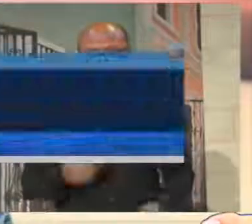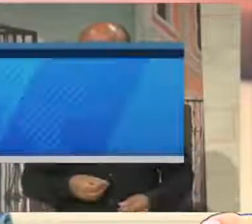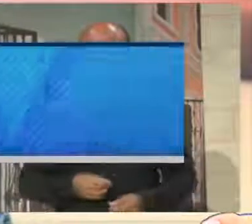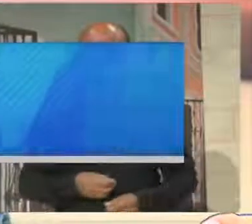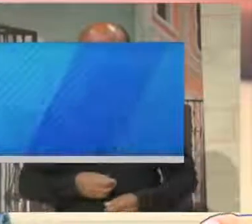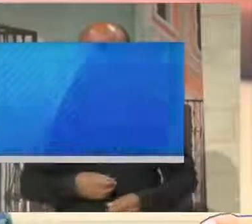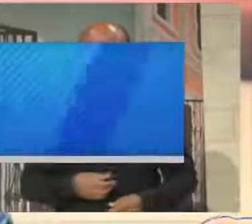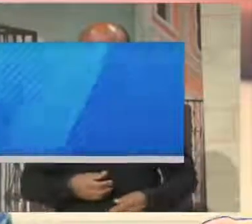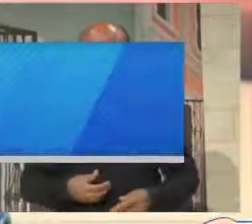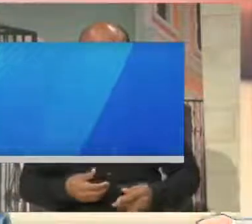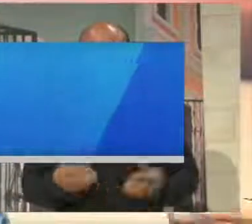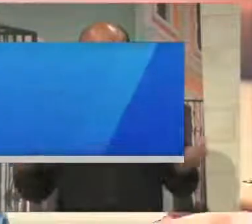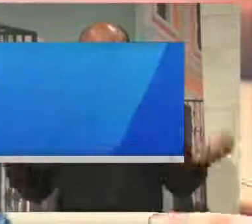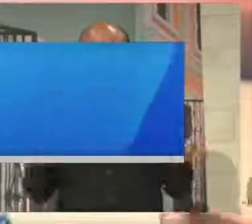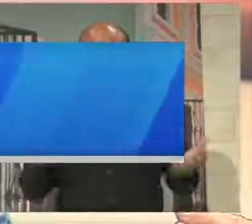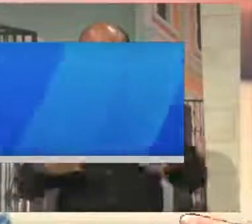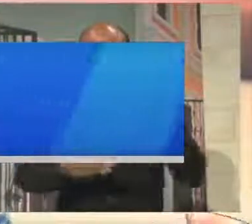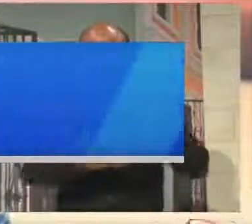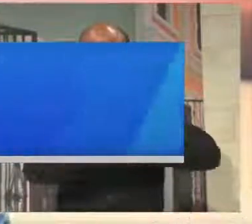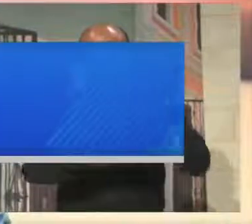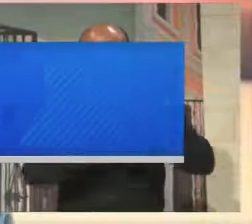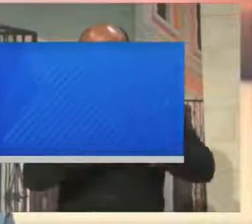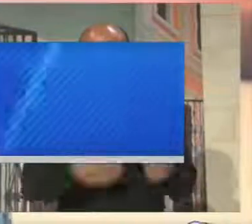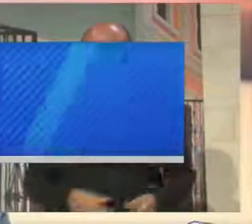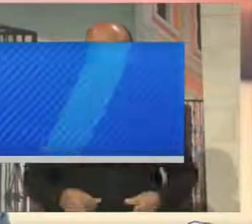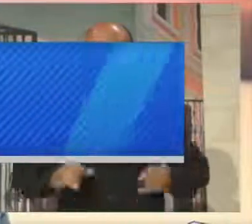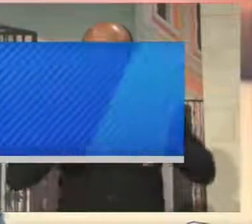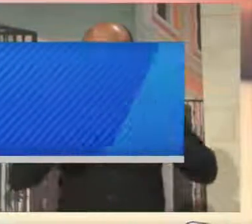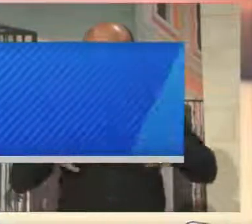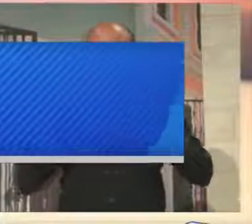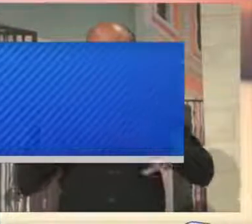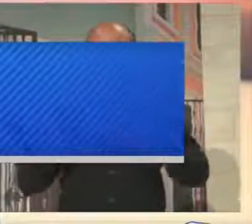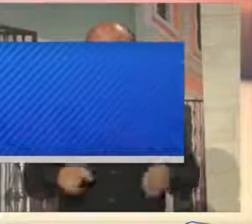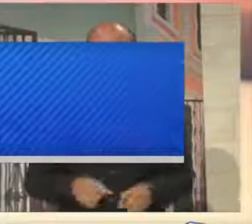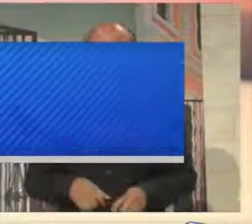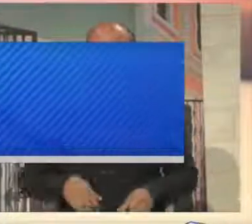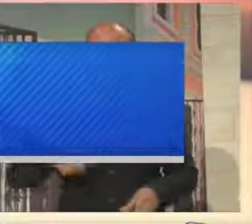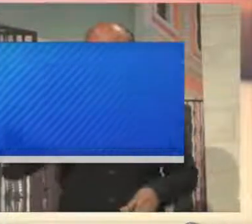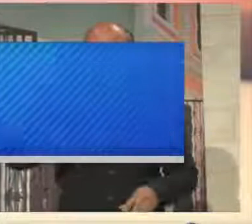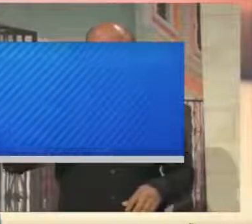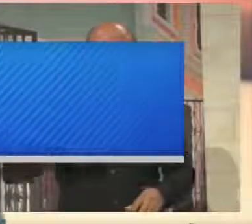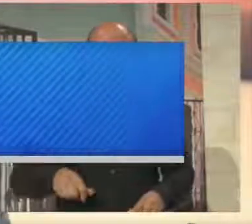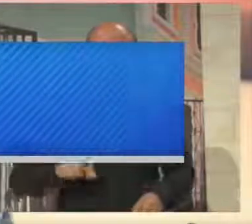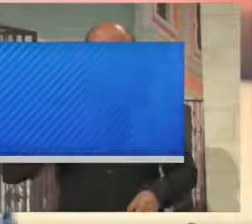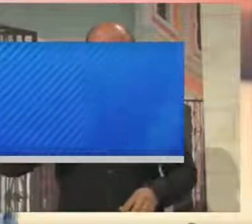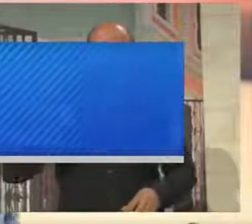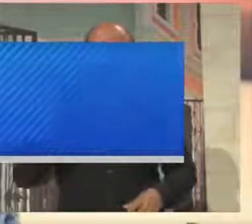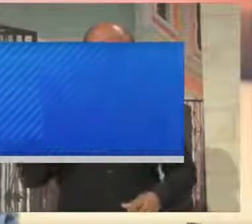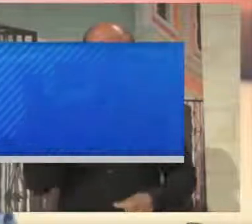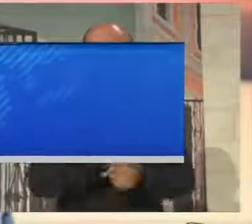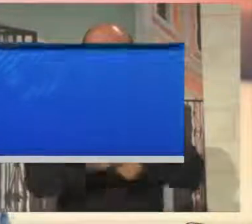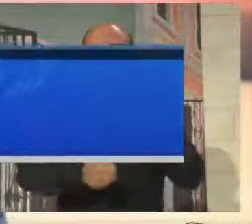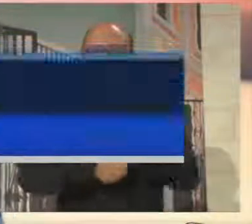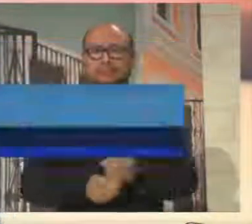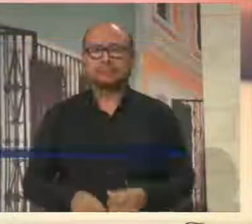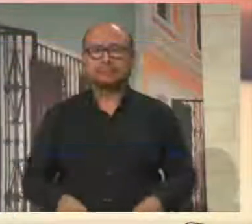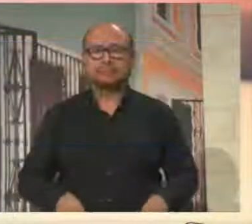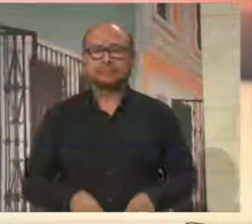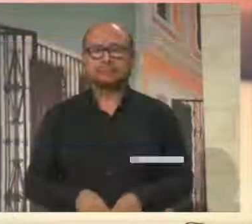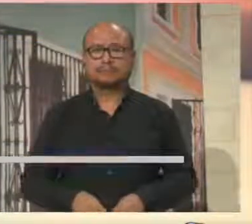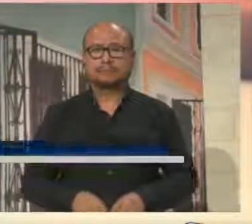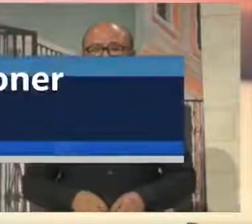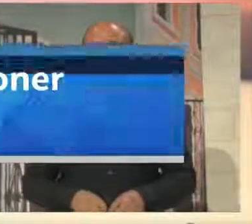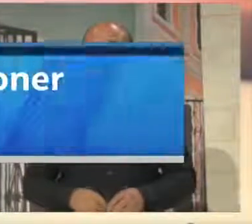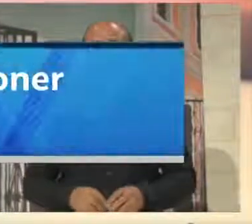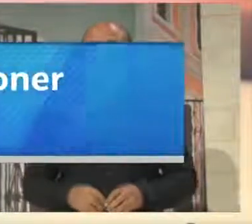implementación de este programa, que va dirigido, como ustedes mencionan, a los jóvenes entre 16 y 25 años. Y algo importante que me gustaría mencionar aquí